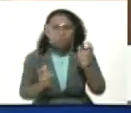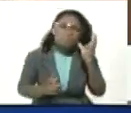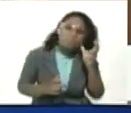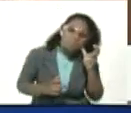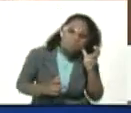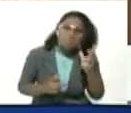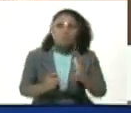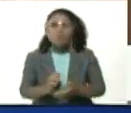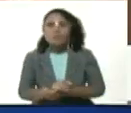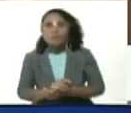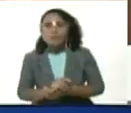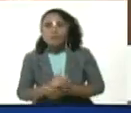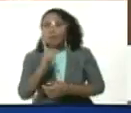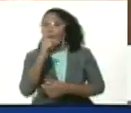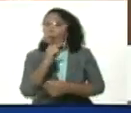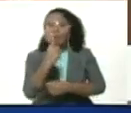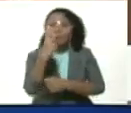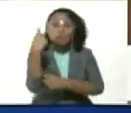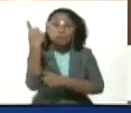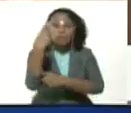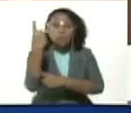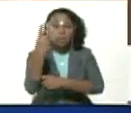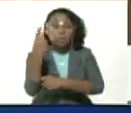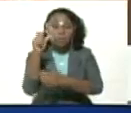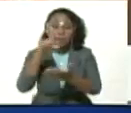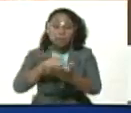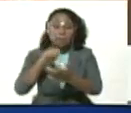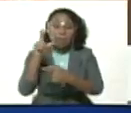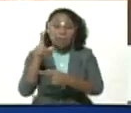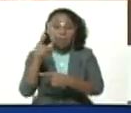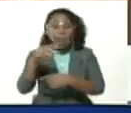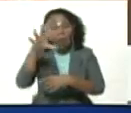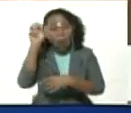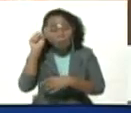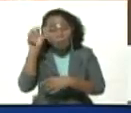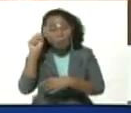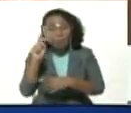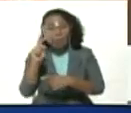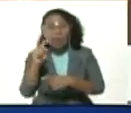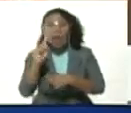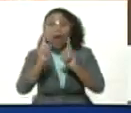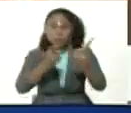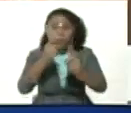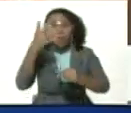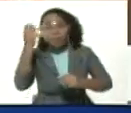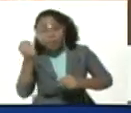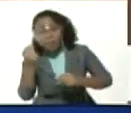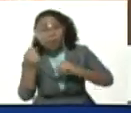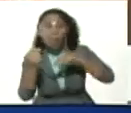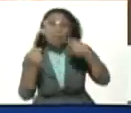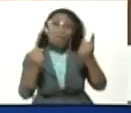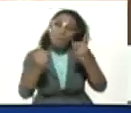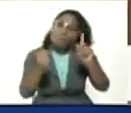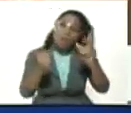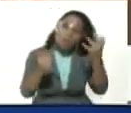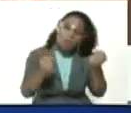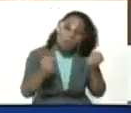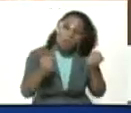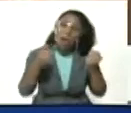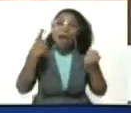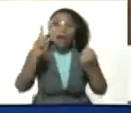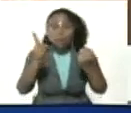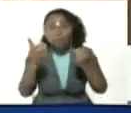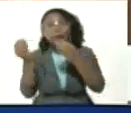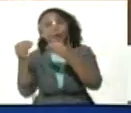tienen un solo centro para el que entiende y para los que no entienden, para los que están de acuerdo y los que no están